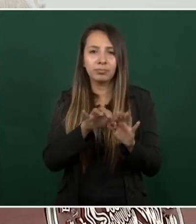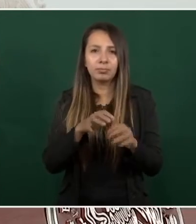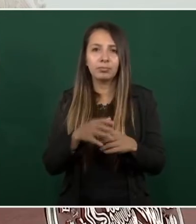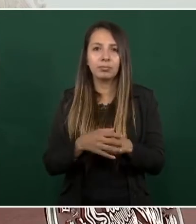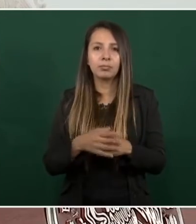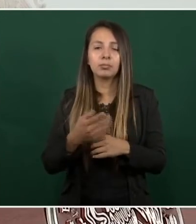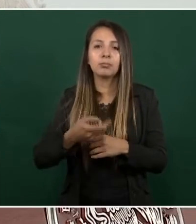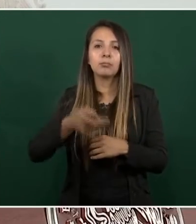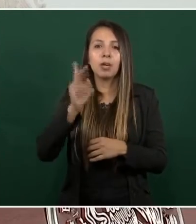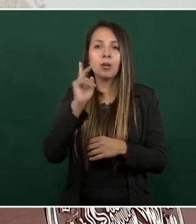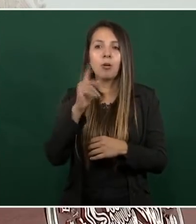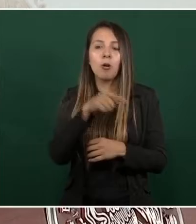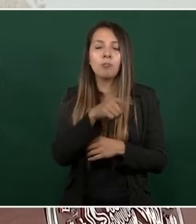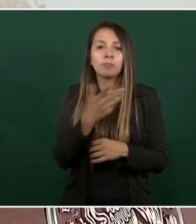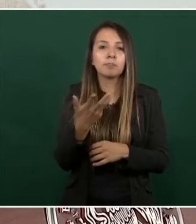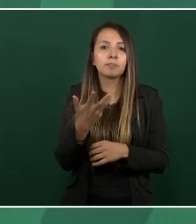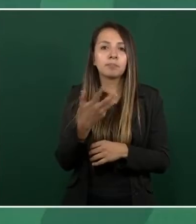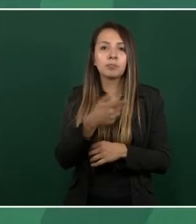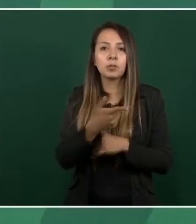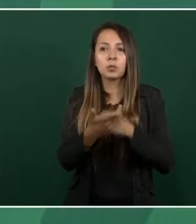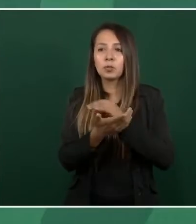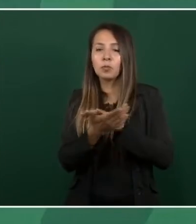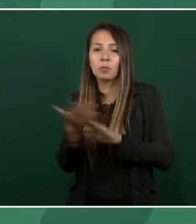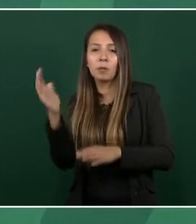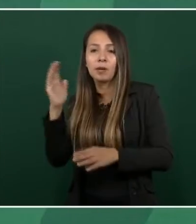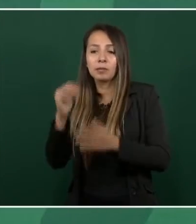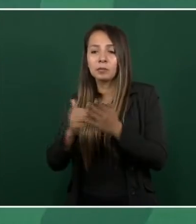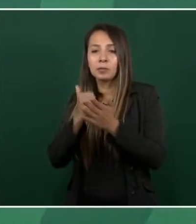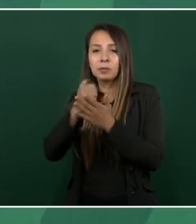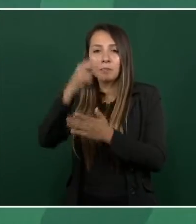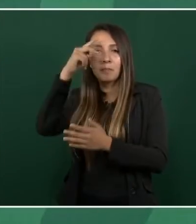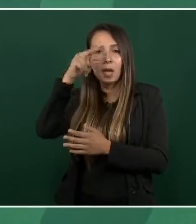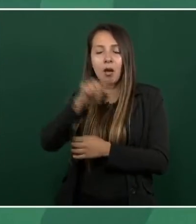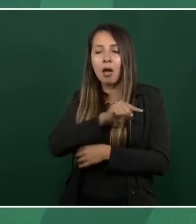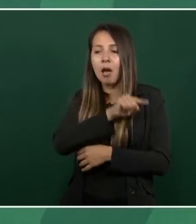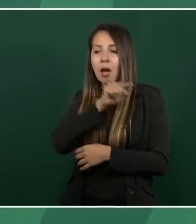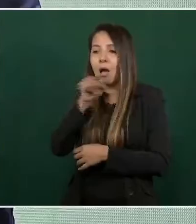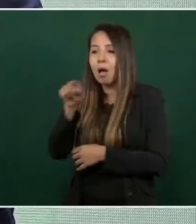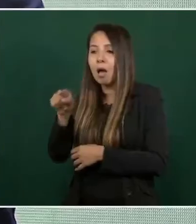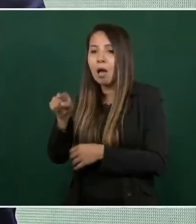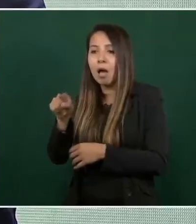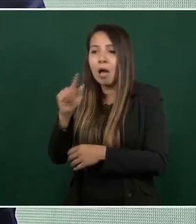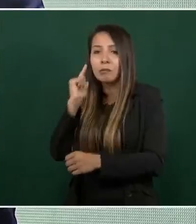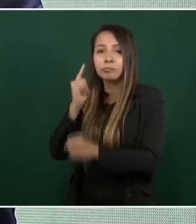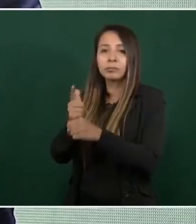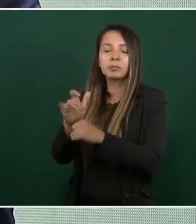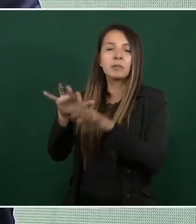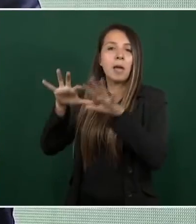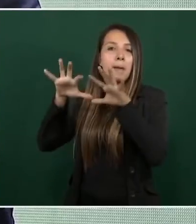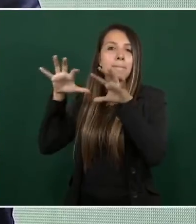pero tuvo que ir a la Ciudad de México y ahí se le detuvo.